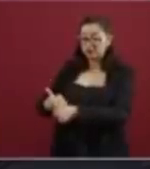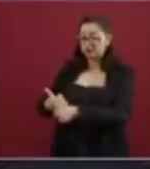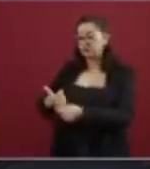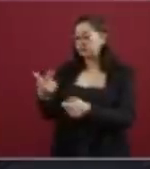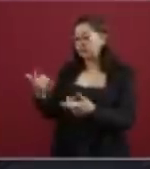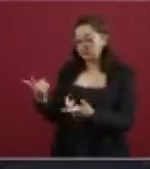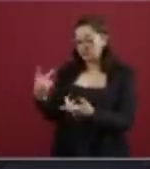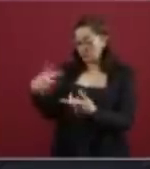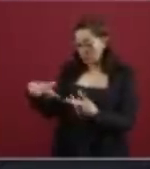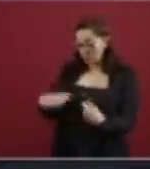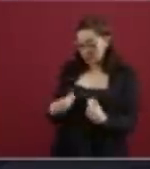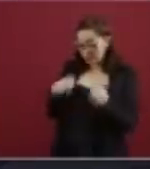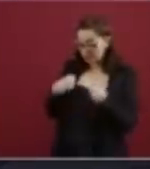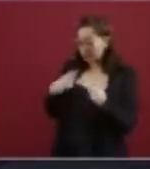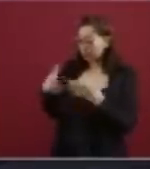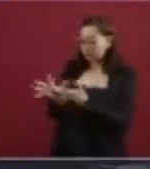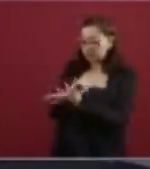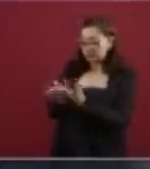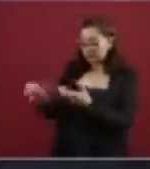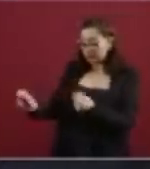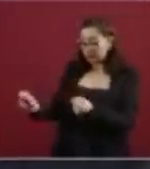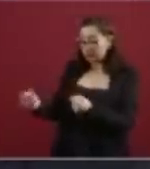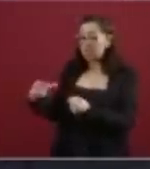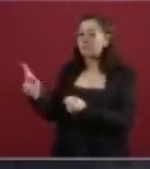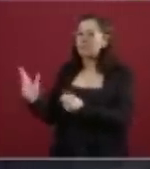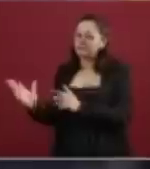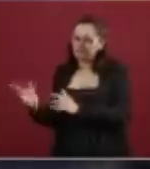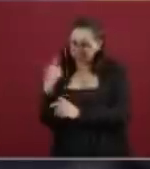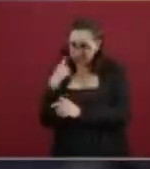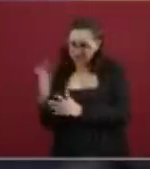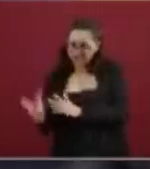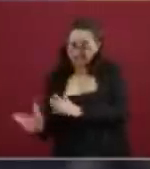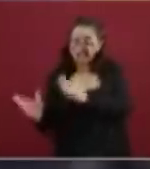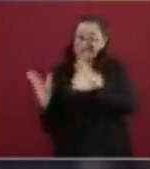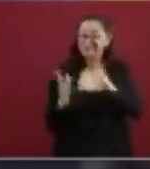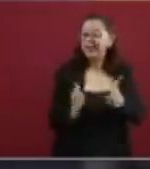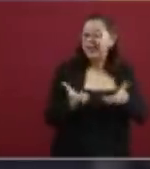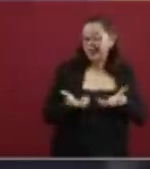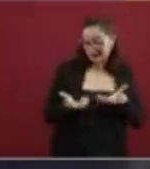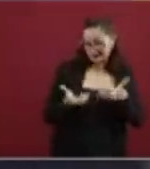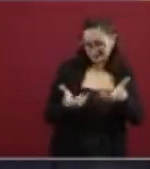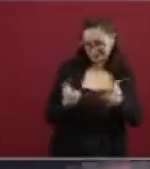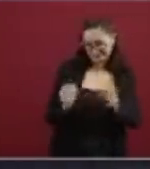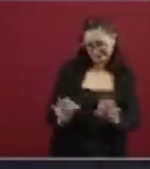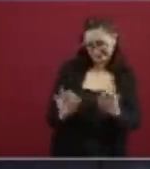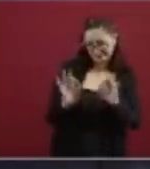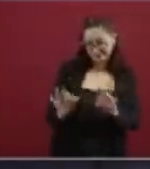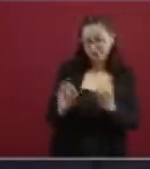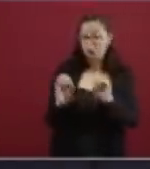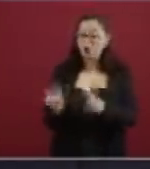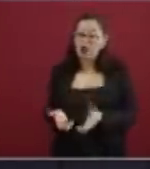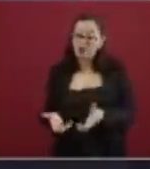porque te destruye, pero hay este otro camino o varios